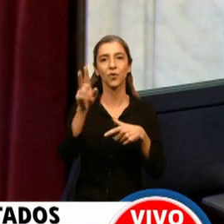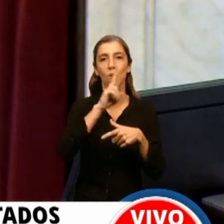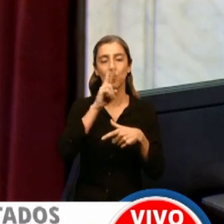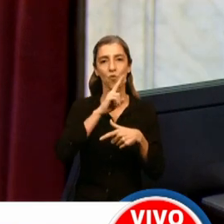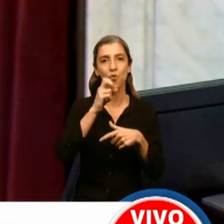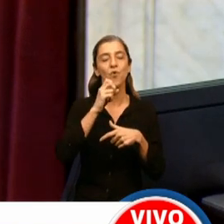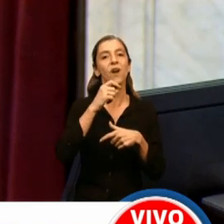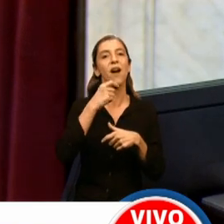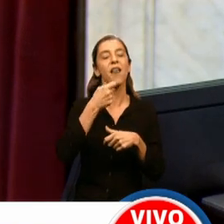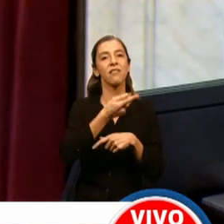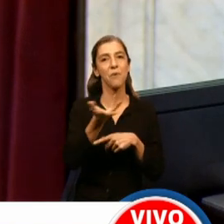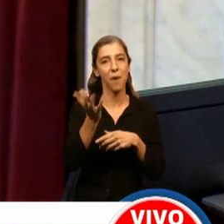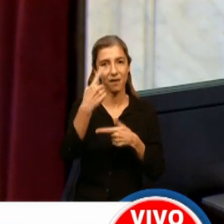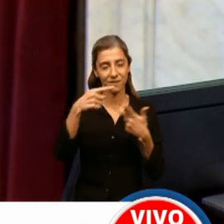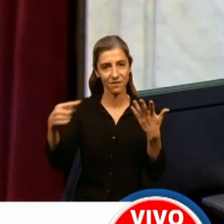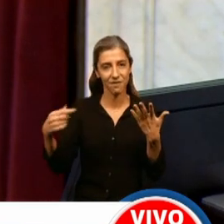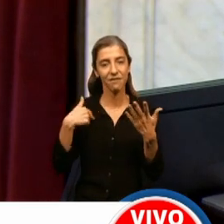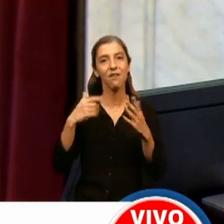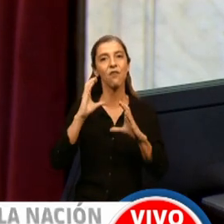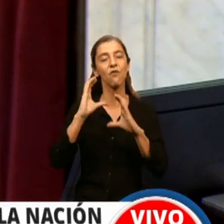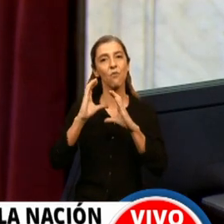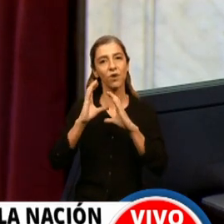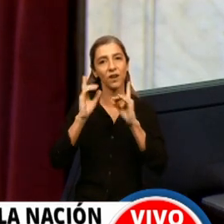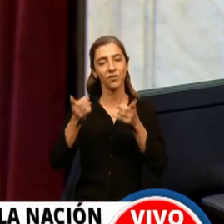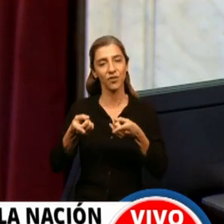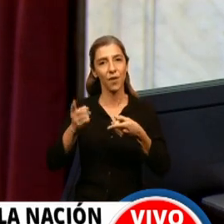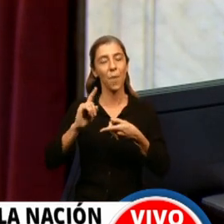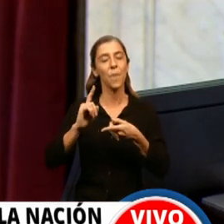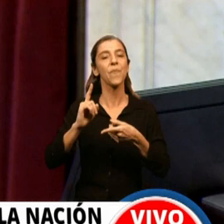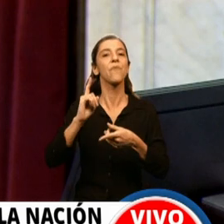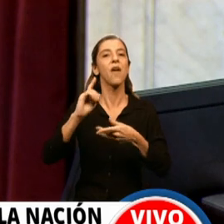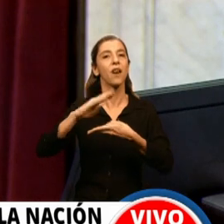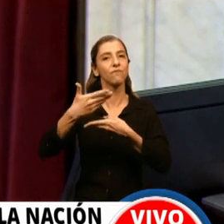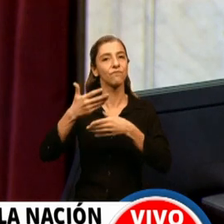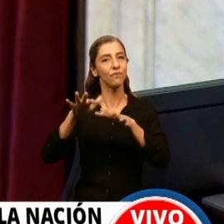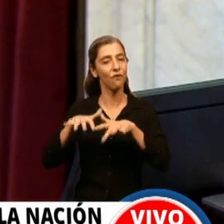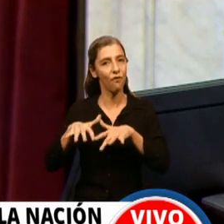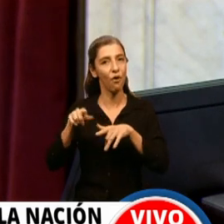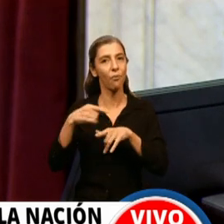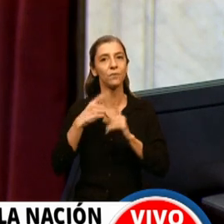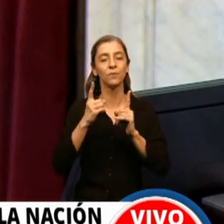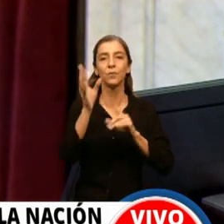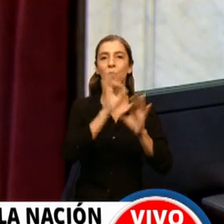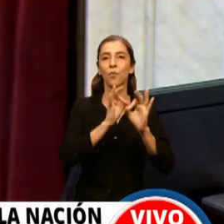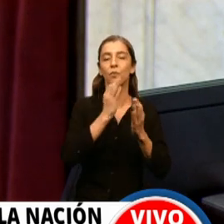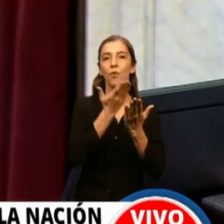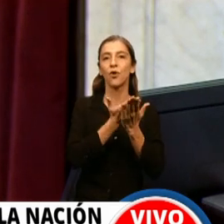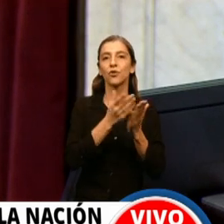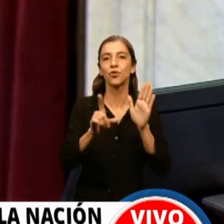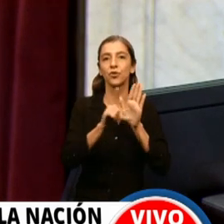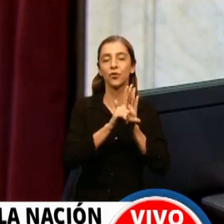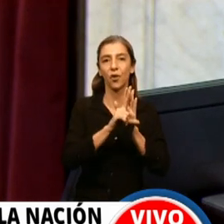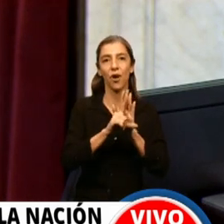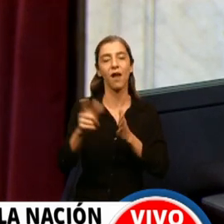diversidad y de comunicaciones e informática recaído en el proyecto de ley venido en revisión del